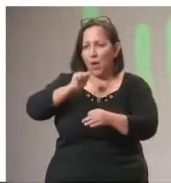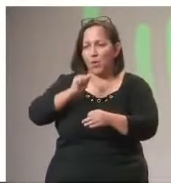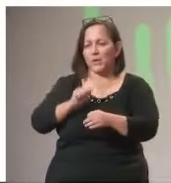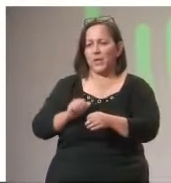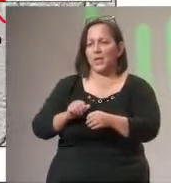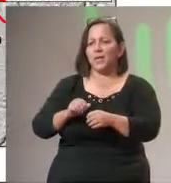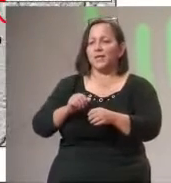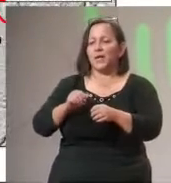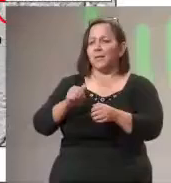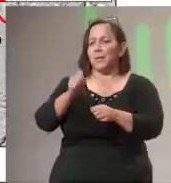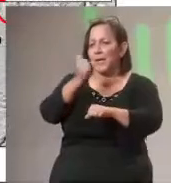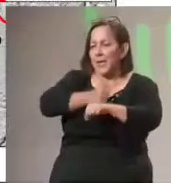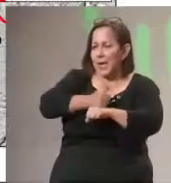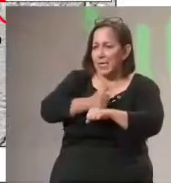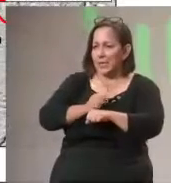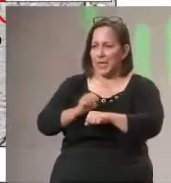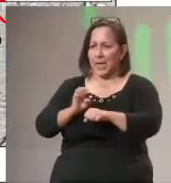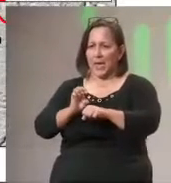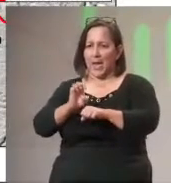la cordillera.